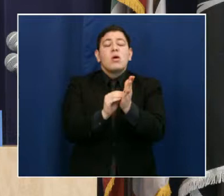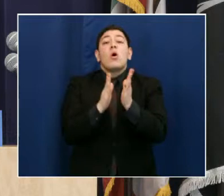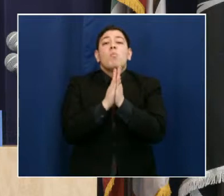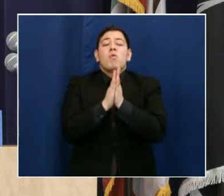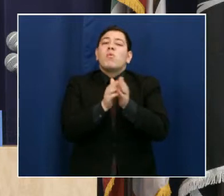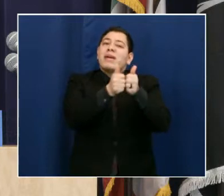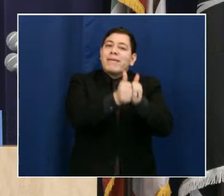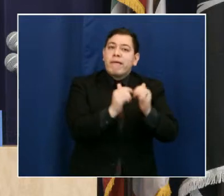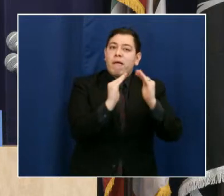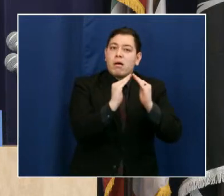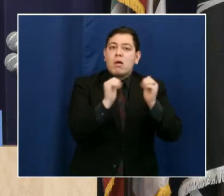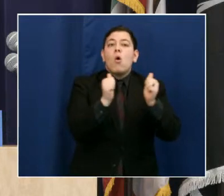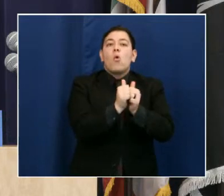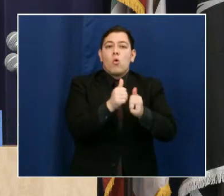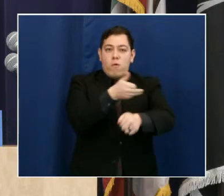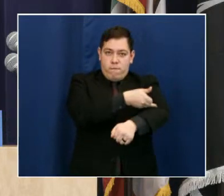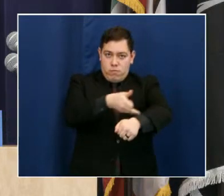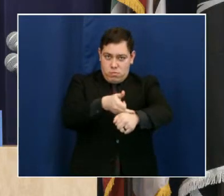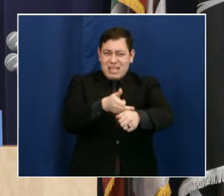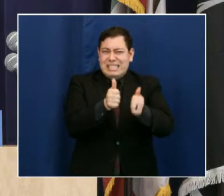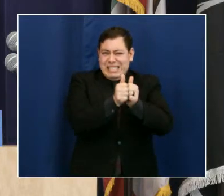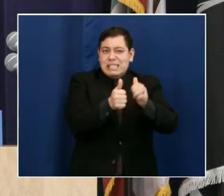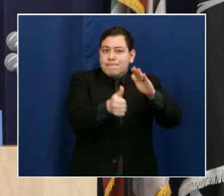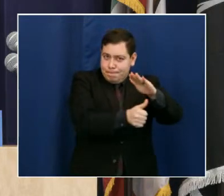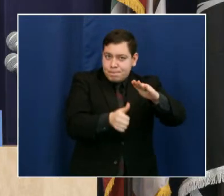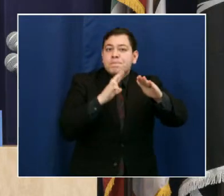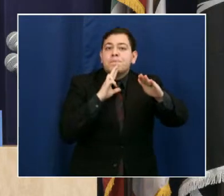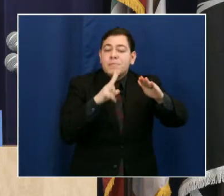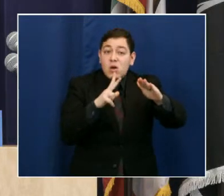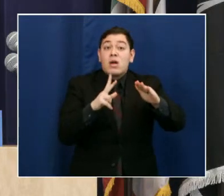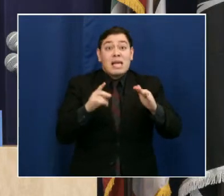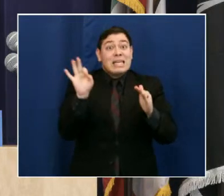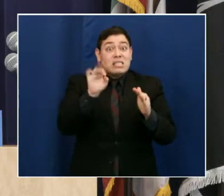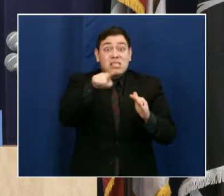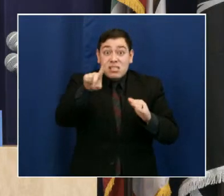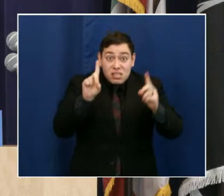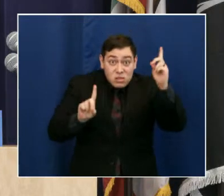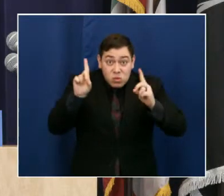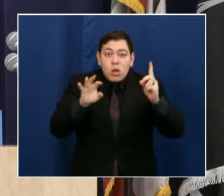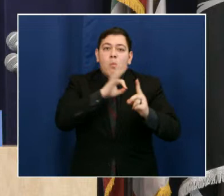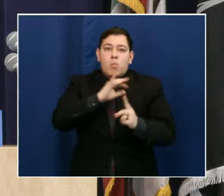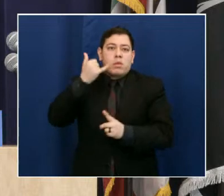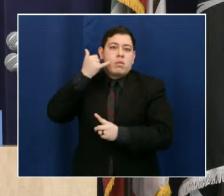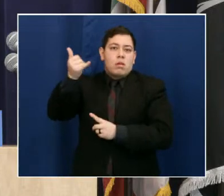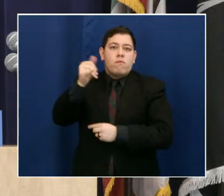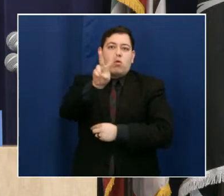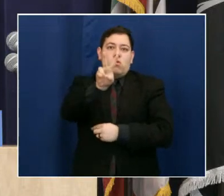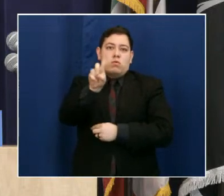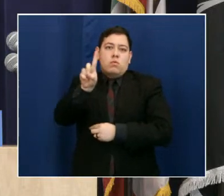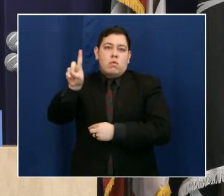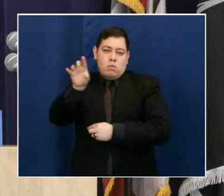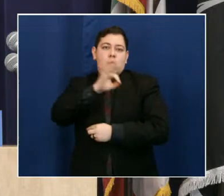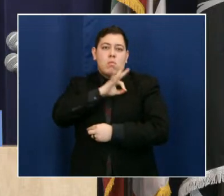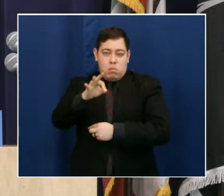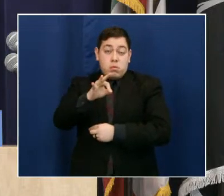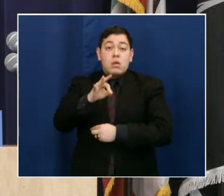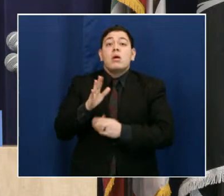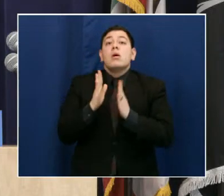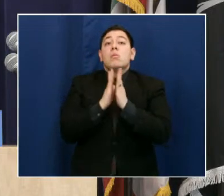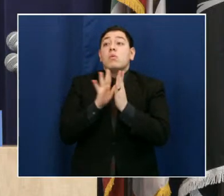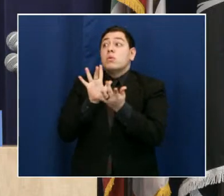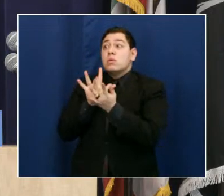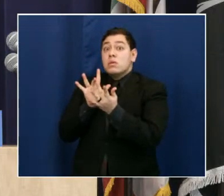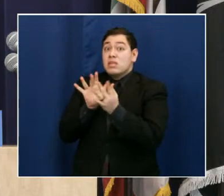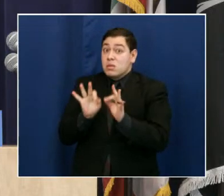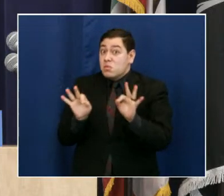sus familias y que si tienen alguna información que por favor no dejen de llamar al 211. También queremos recomendarles a las personas, aquellas que